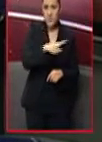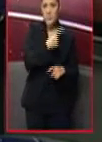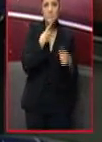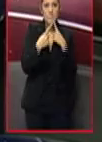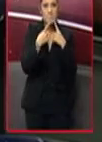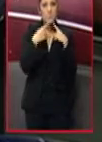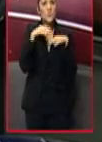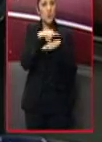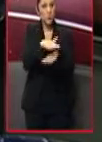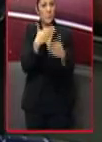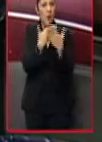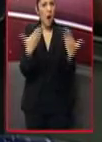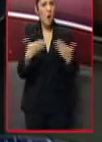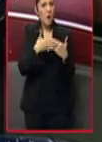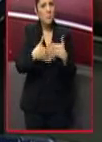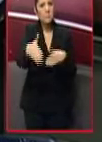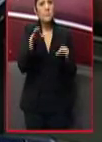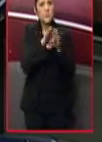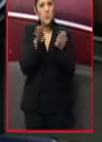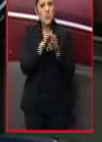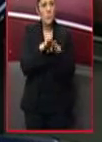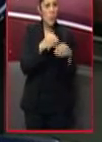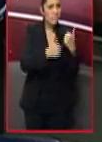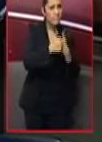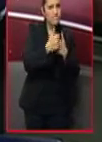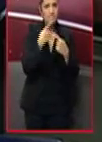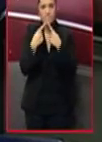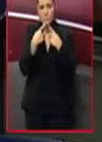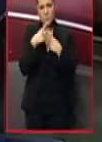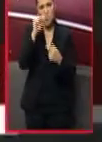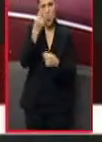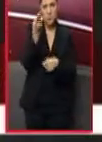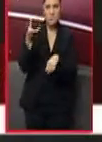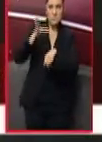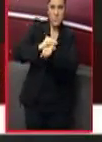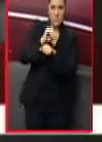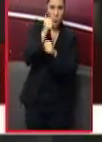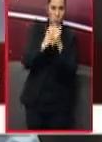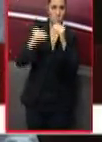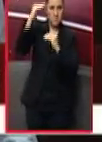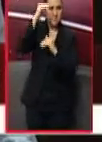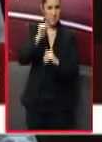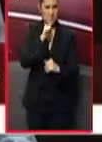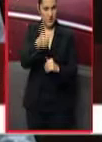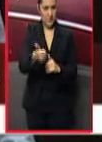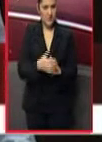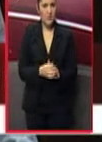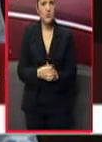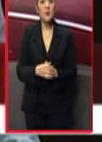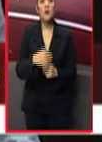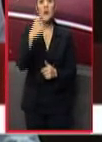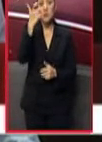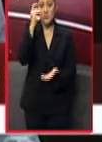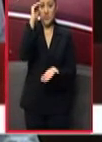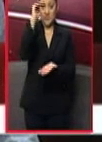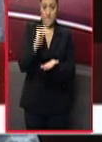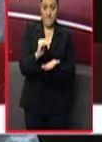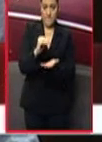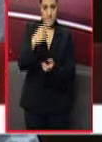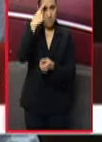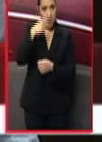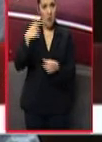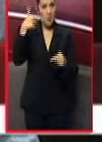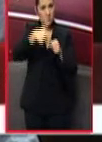a las adecuaciones de mercado sin que se requiera petición previa de alguna autoridad. La reducción de precios en combustibles es